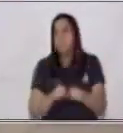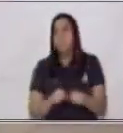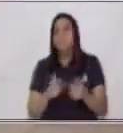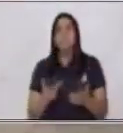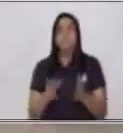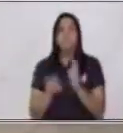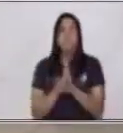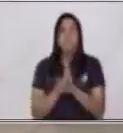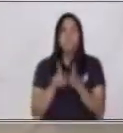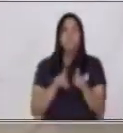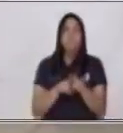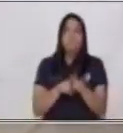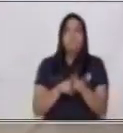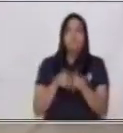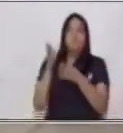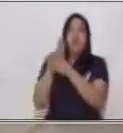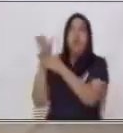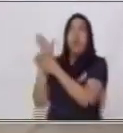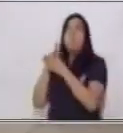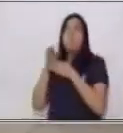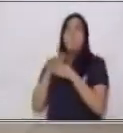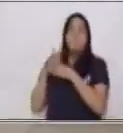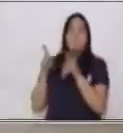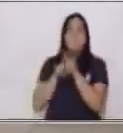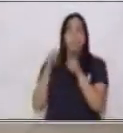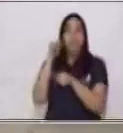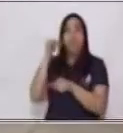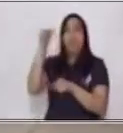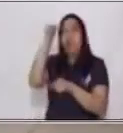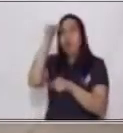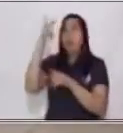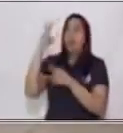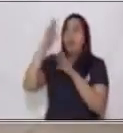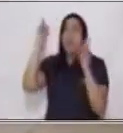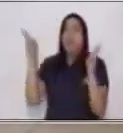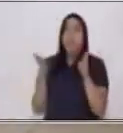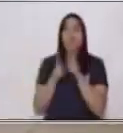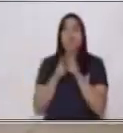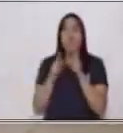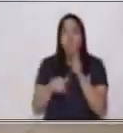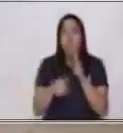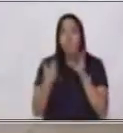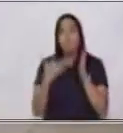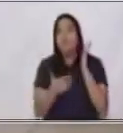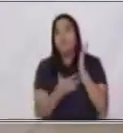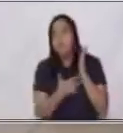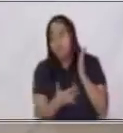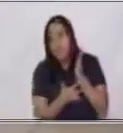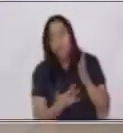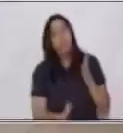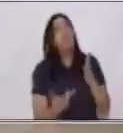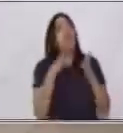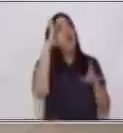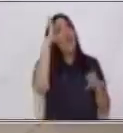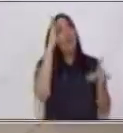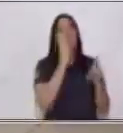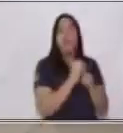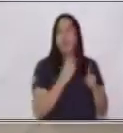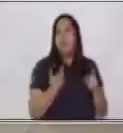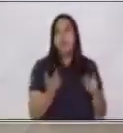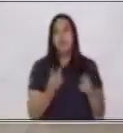También comparte con alguien más lo que aprendiste hoy acerca del resumen, cómo se hace un resumen, las técnicas, el objetivo de un